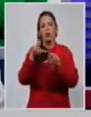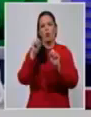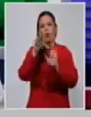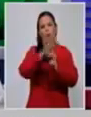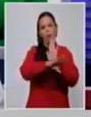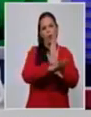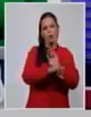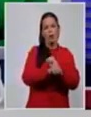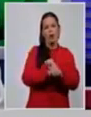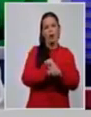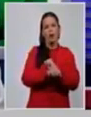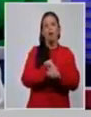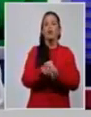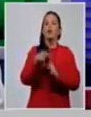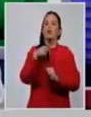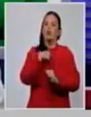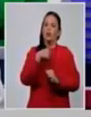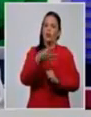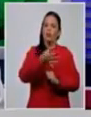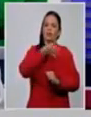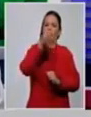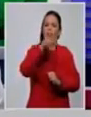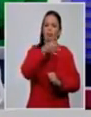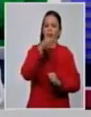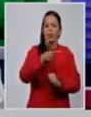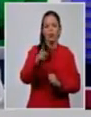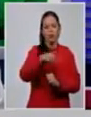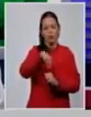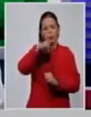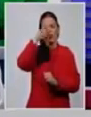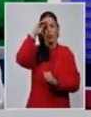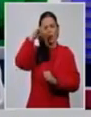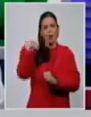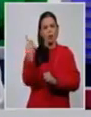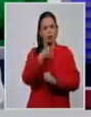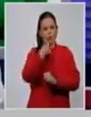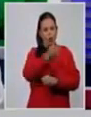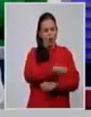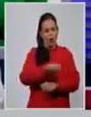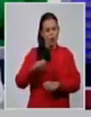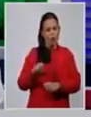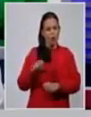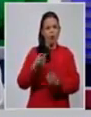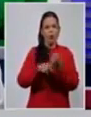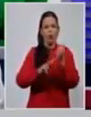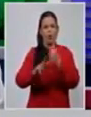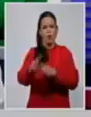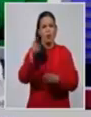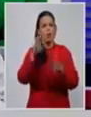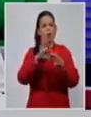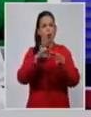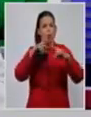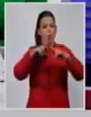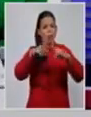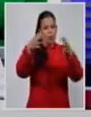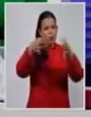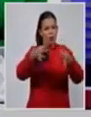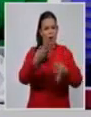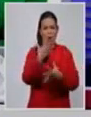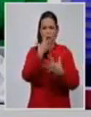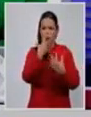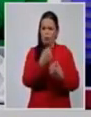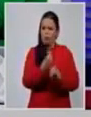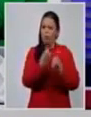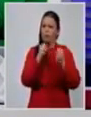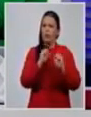la certeza que de conjunto y con el esfuerzo de todos los guantanameros, que además son muy serios, son muy trabajadores, pues